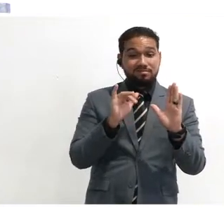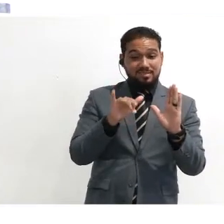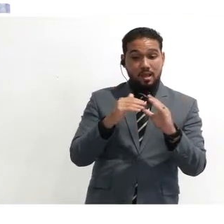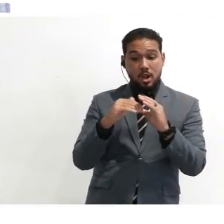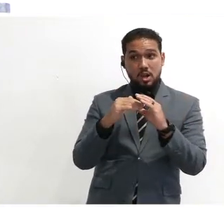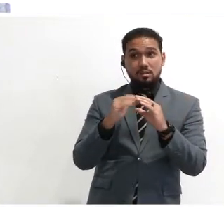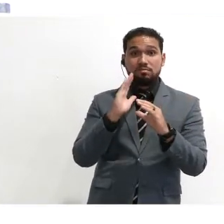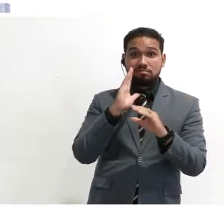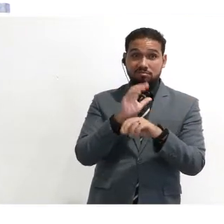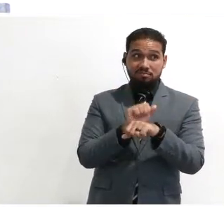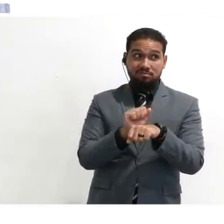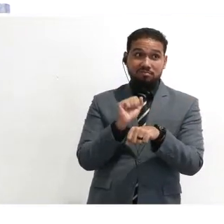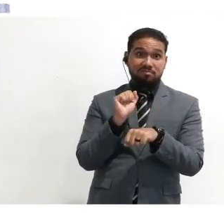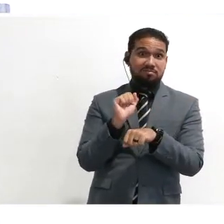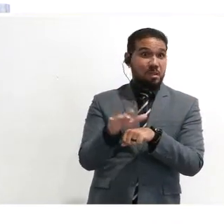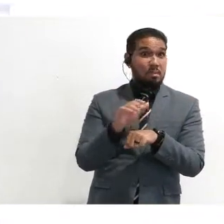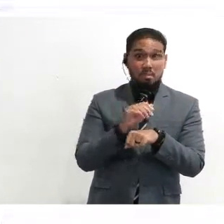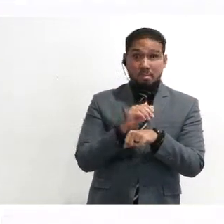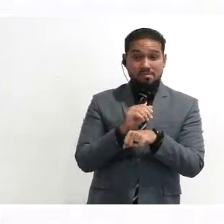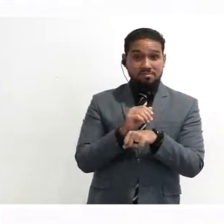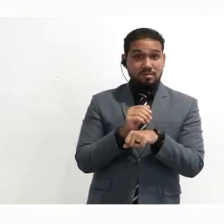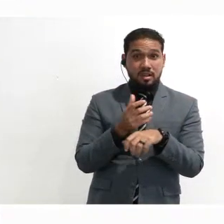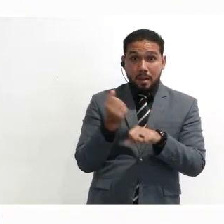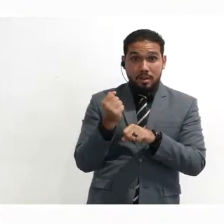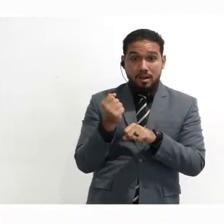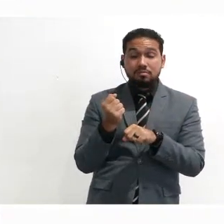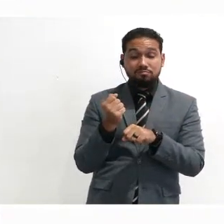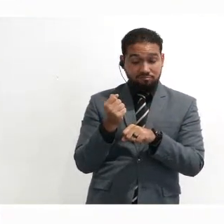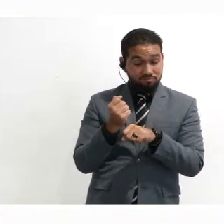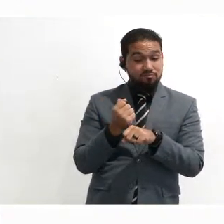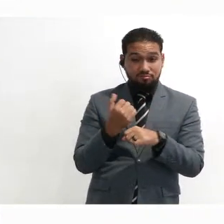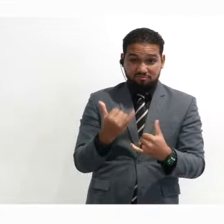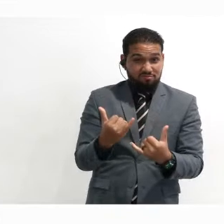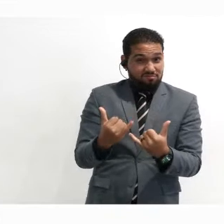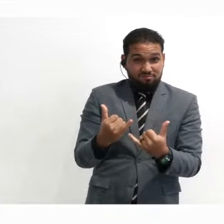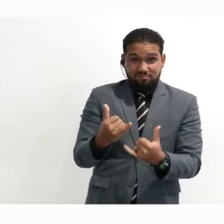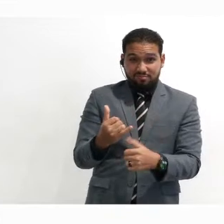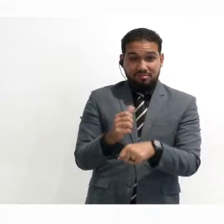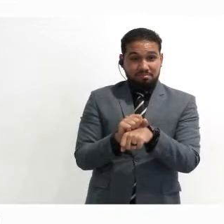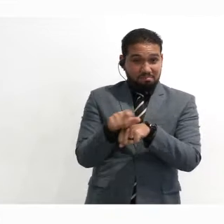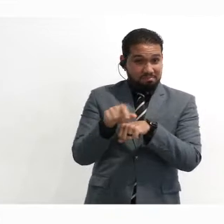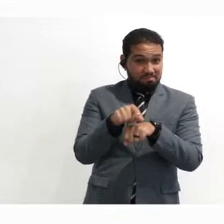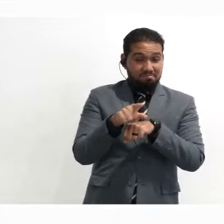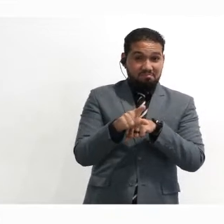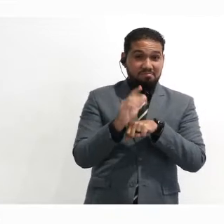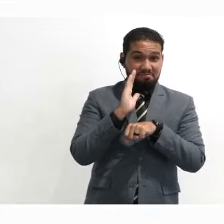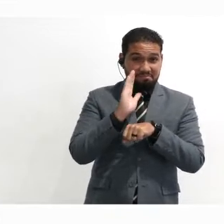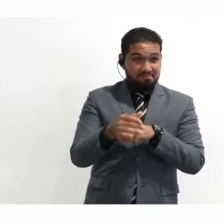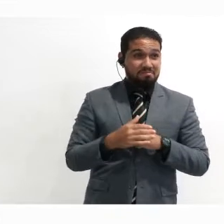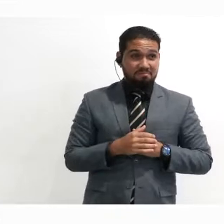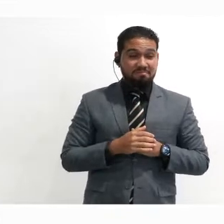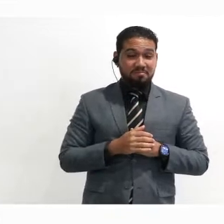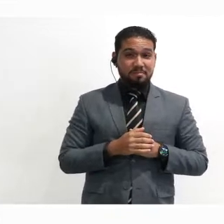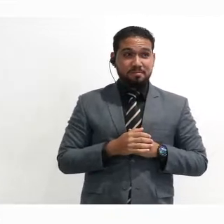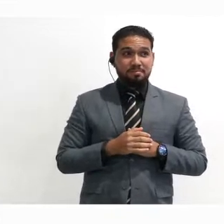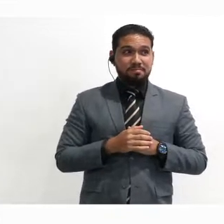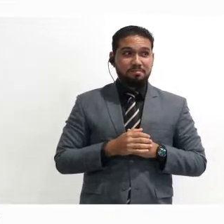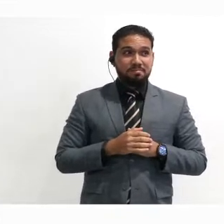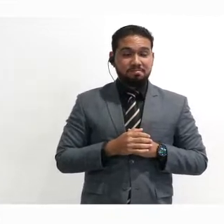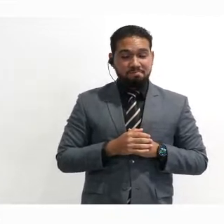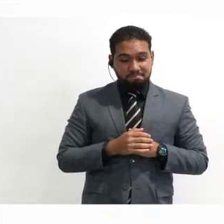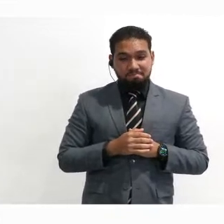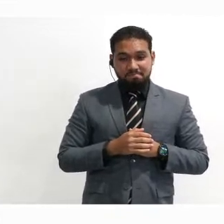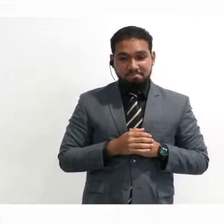electrónico en unos minutos será que se les hará llegar el certificado virtual. Cerramos